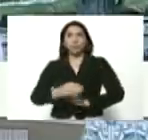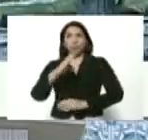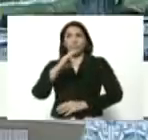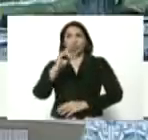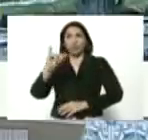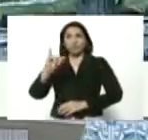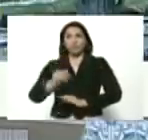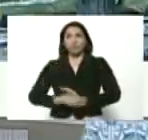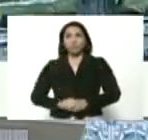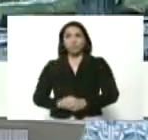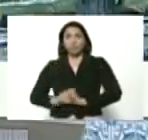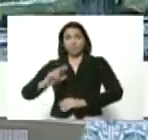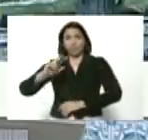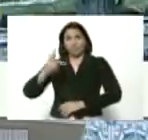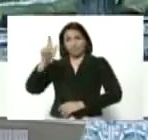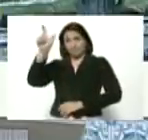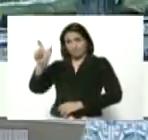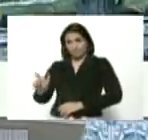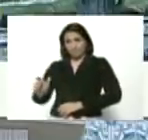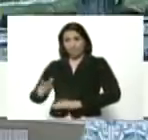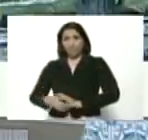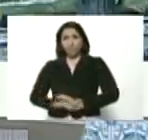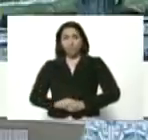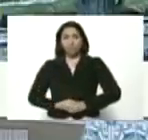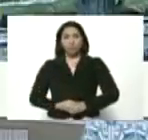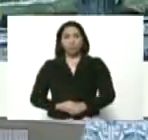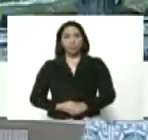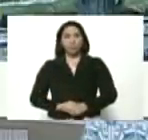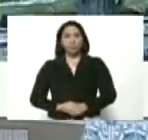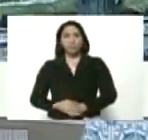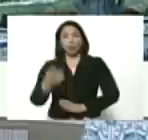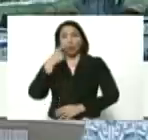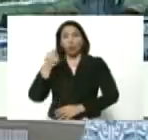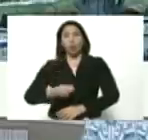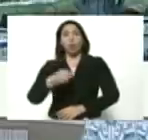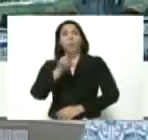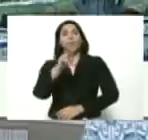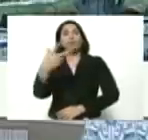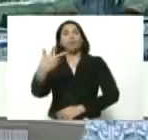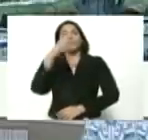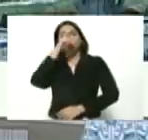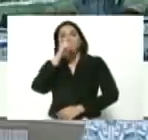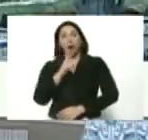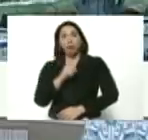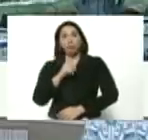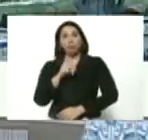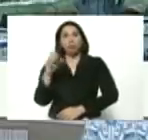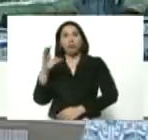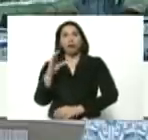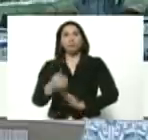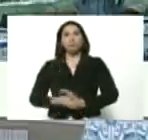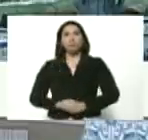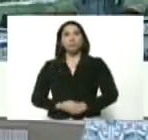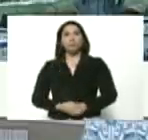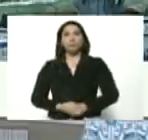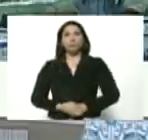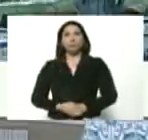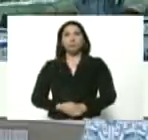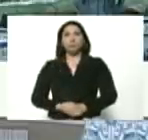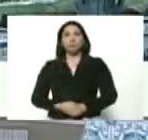el tercer caso en un hombre de 23 años de edad del distrito capital